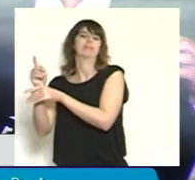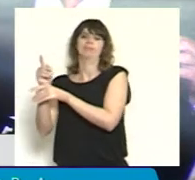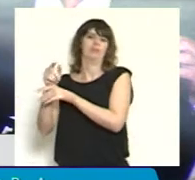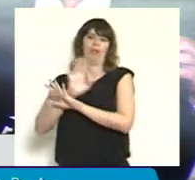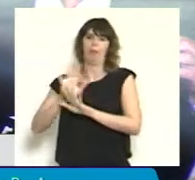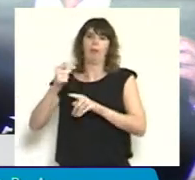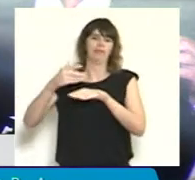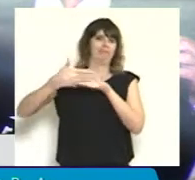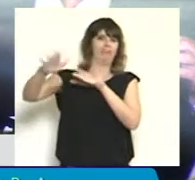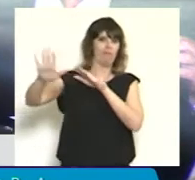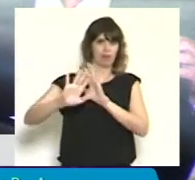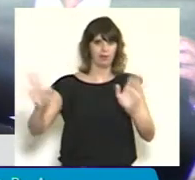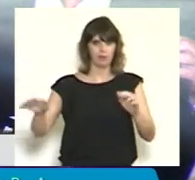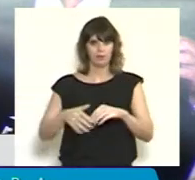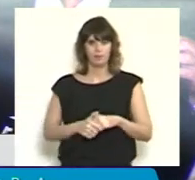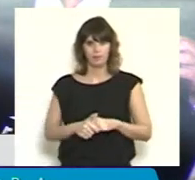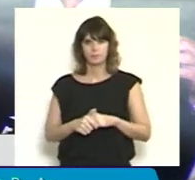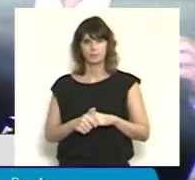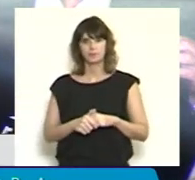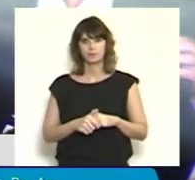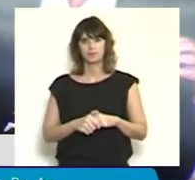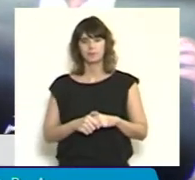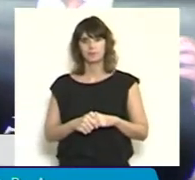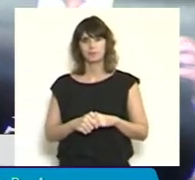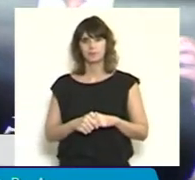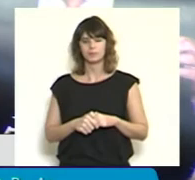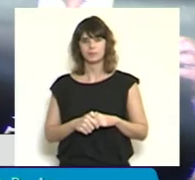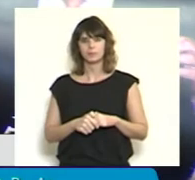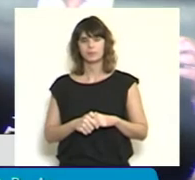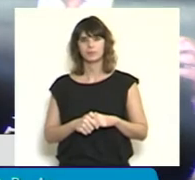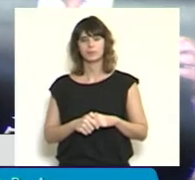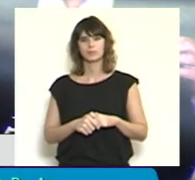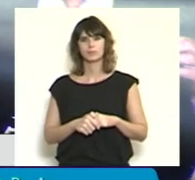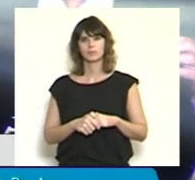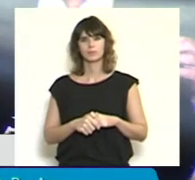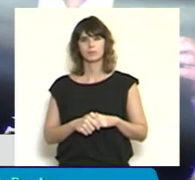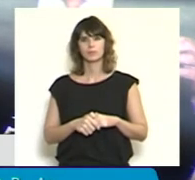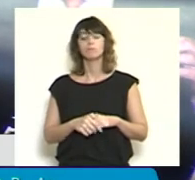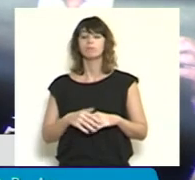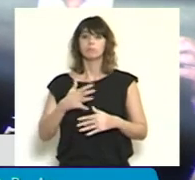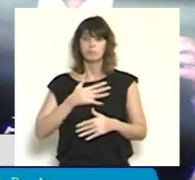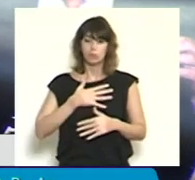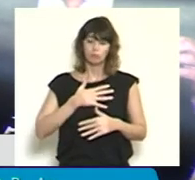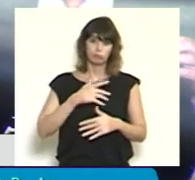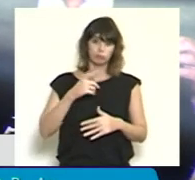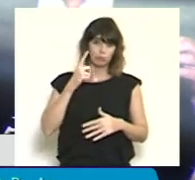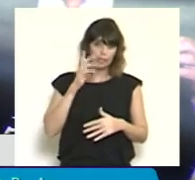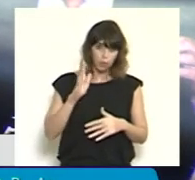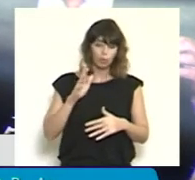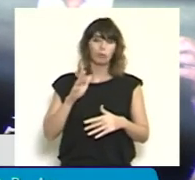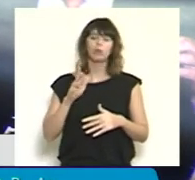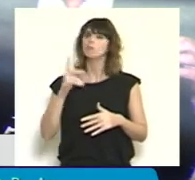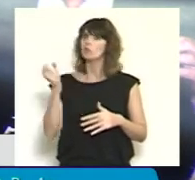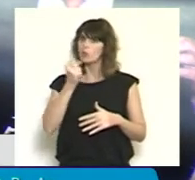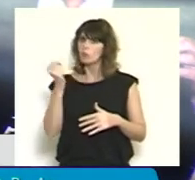que otorga. Es particularmente importante, a mi entender, entender